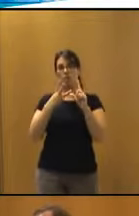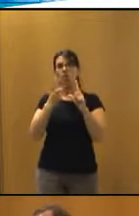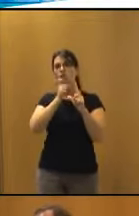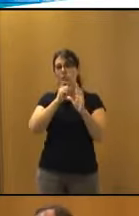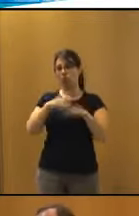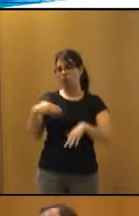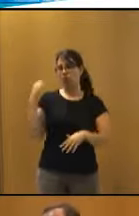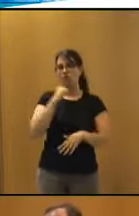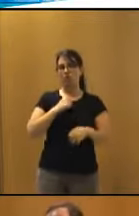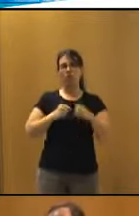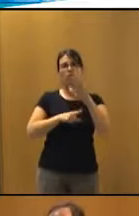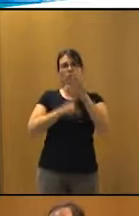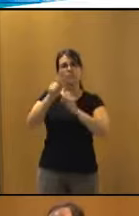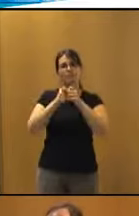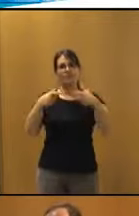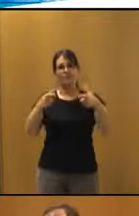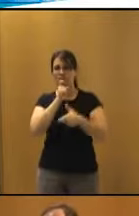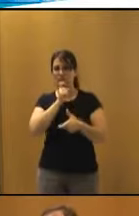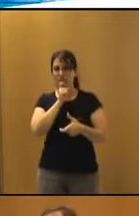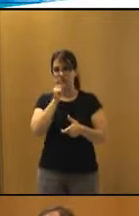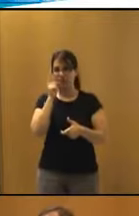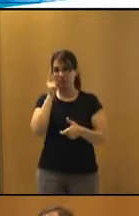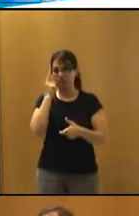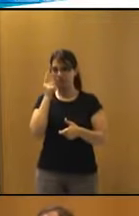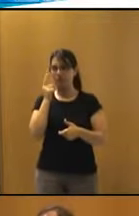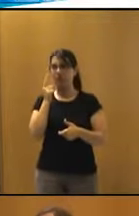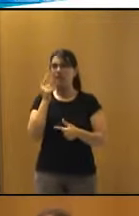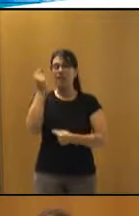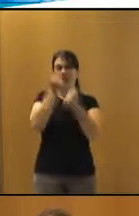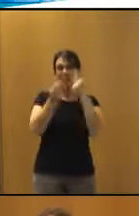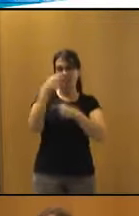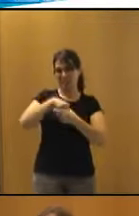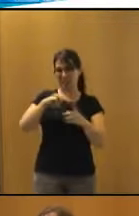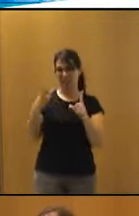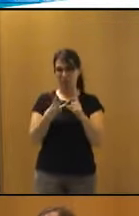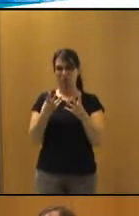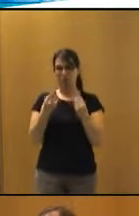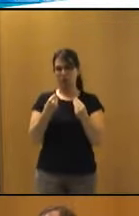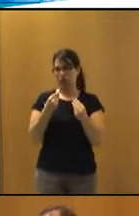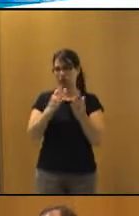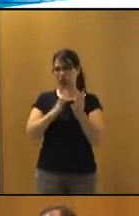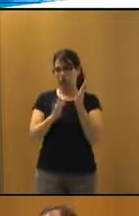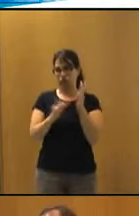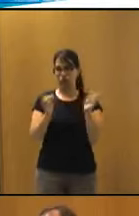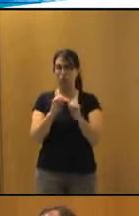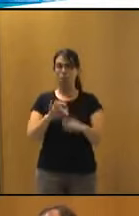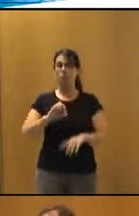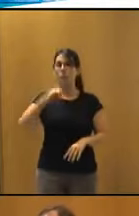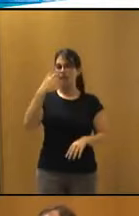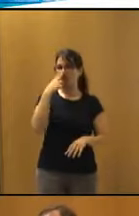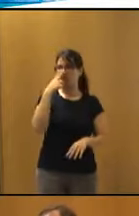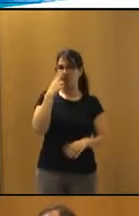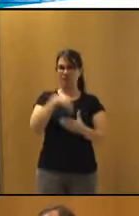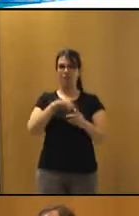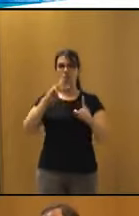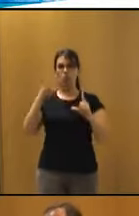web en estos 3 últimos años. Entonces, no entré mucho en los detalles de la web, pero para que sepáis lo que nos interesa a